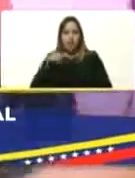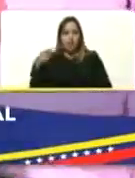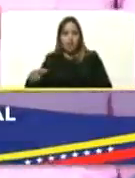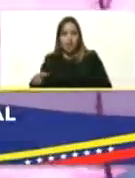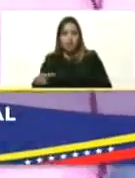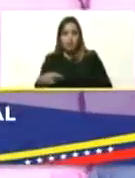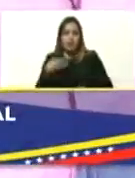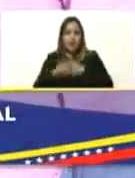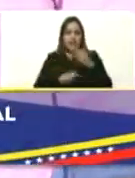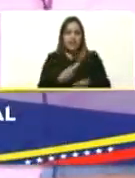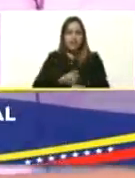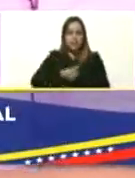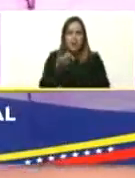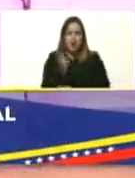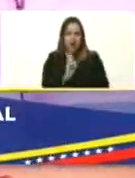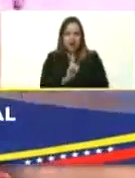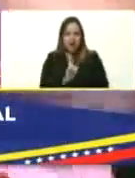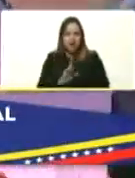acelerar y mejorar